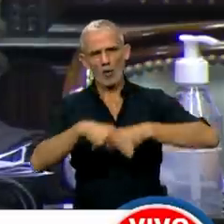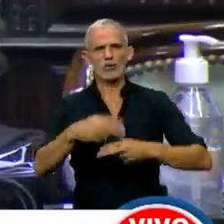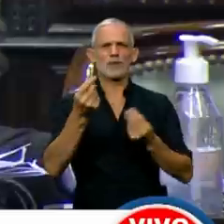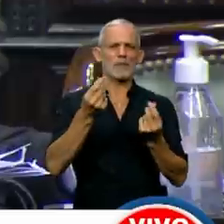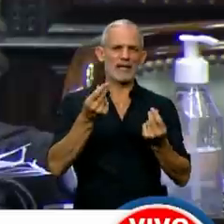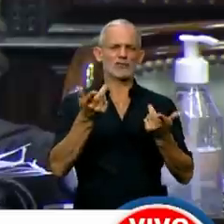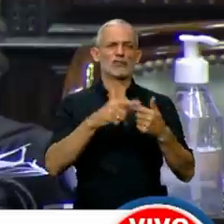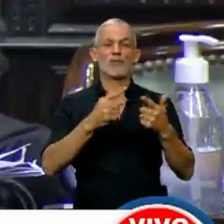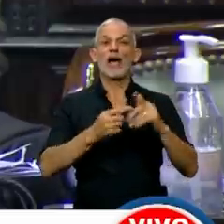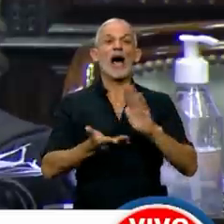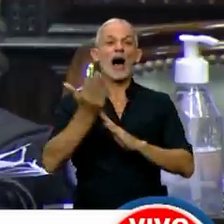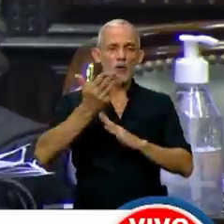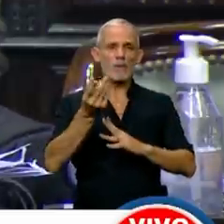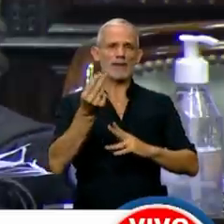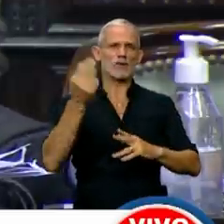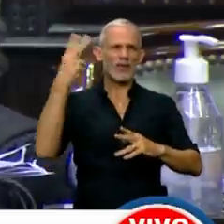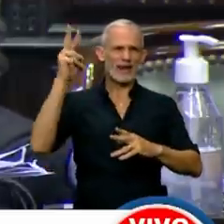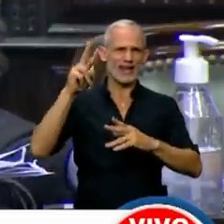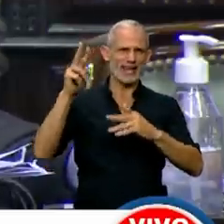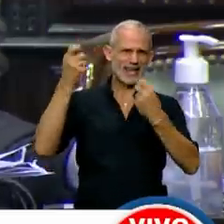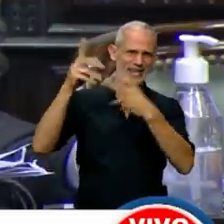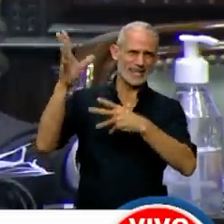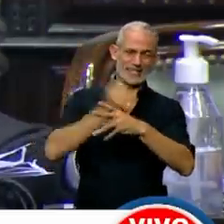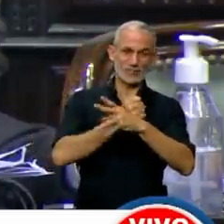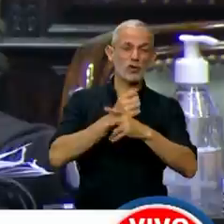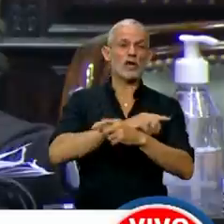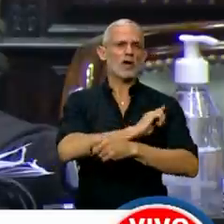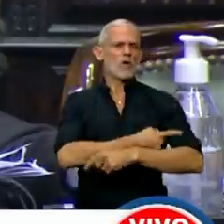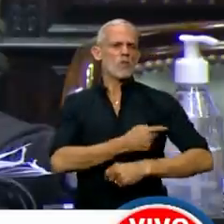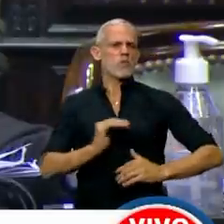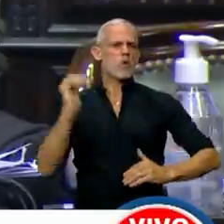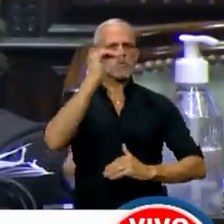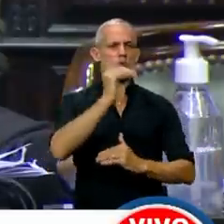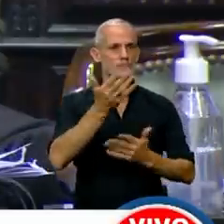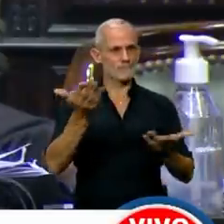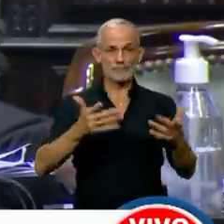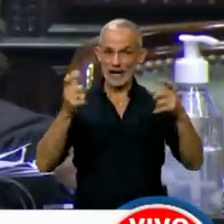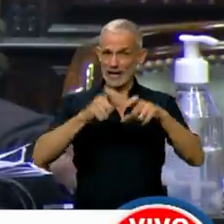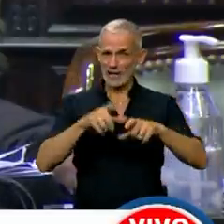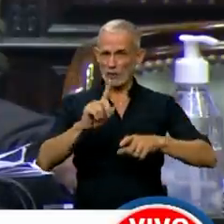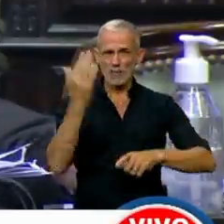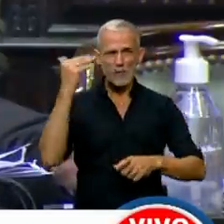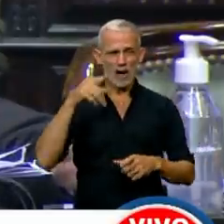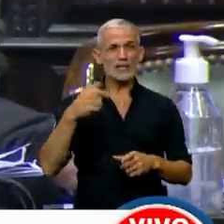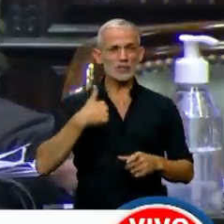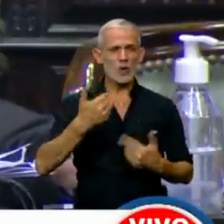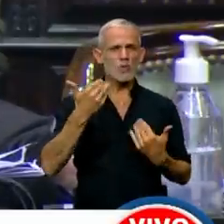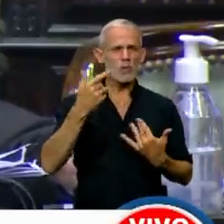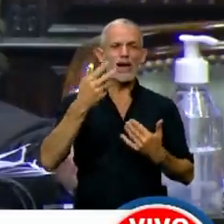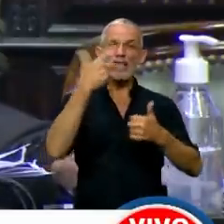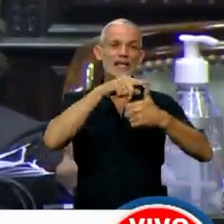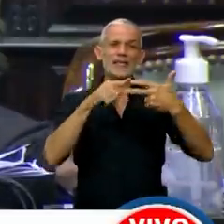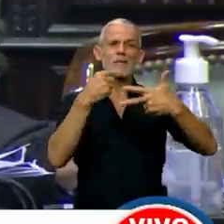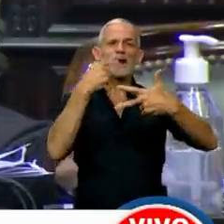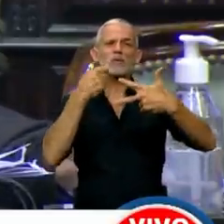posible aumento de retenciones y superpoderes y en esa reunión señor presidente que tuve la posibilidad de hacer tres